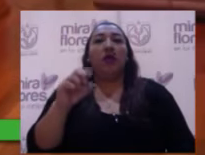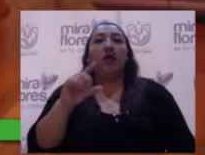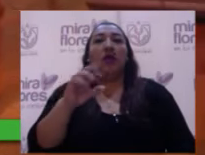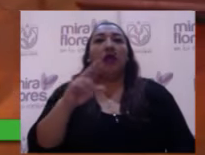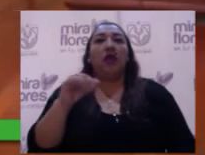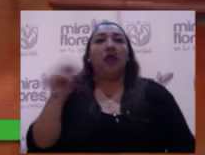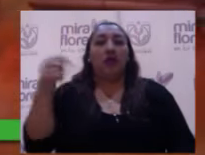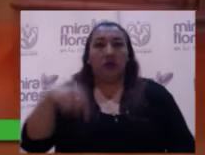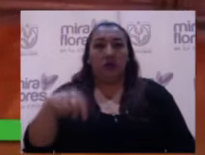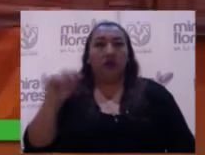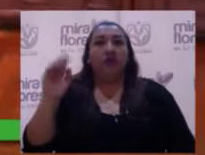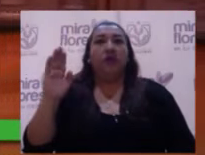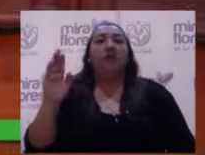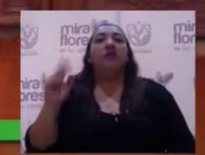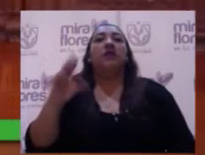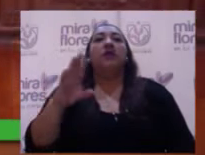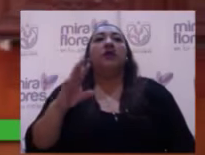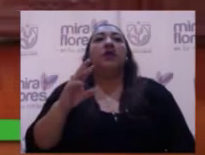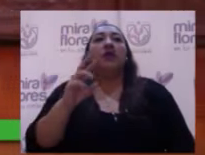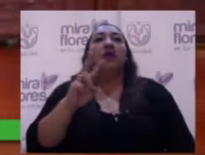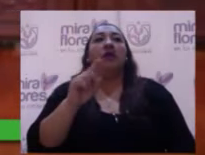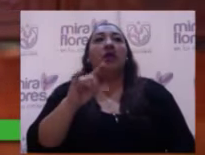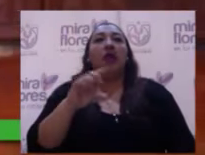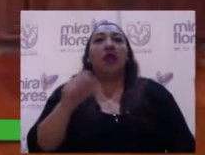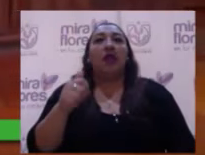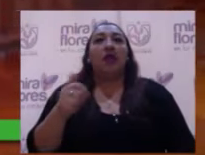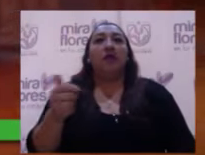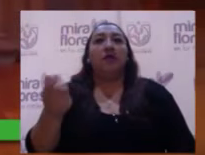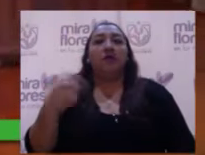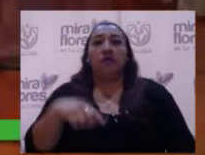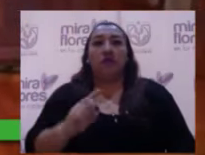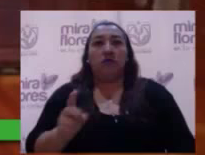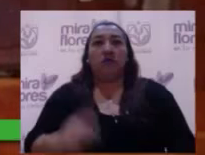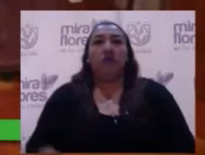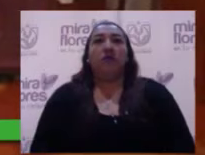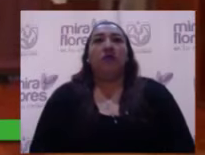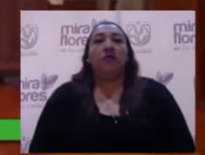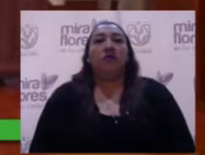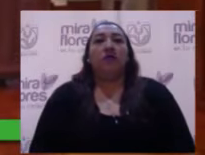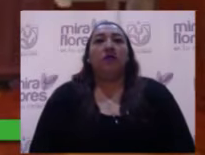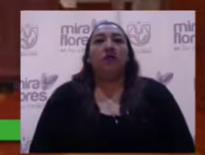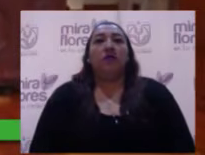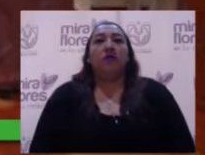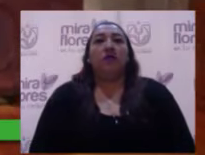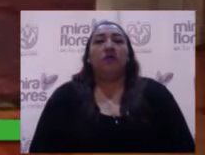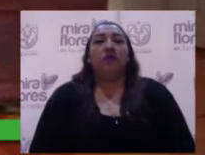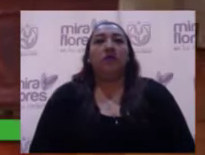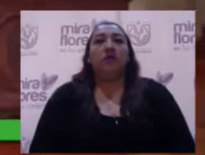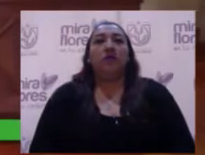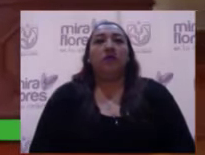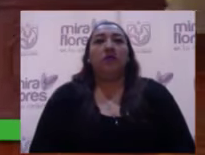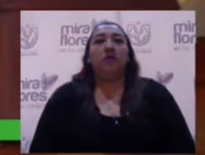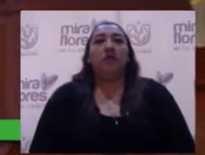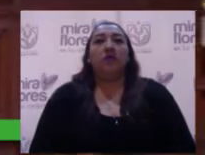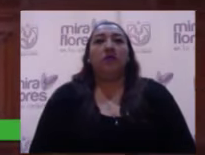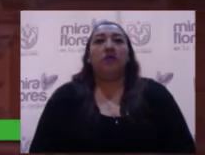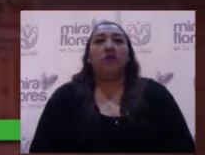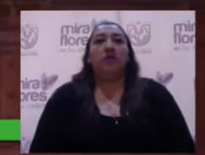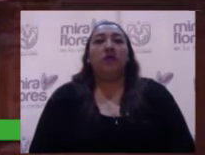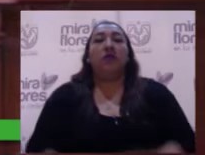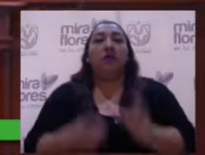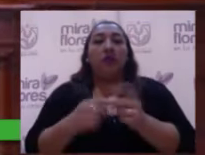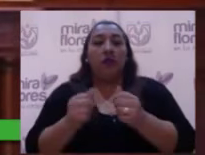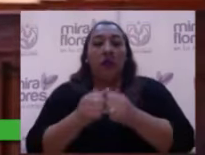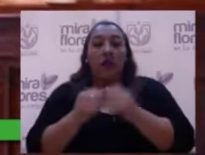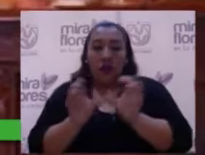Riego. Presente. Señora Valia Barak Pastor. Al quórum, señor alcalde. Muy bien, con el quórum